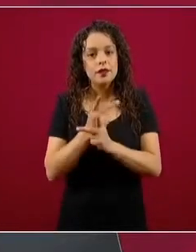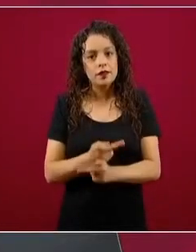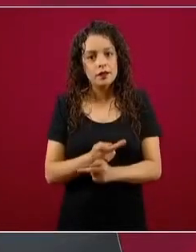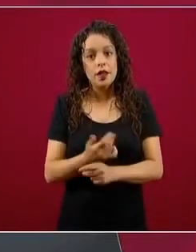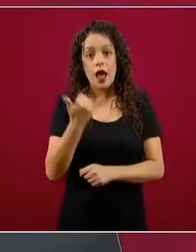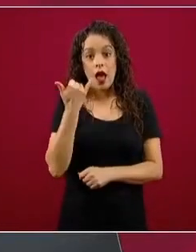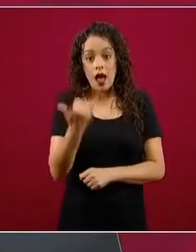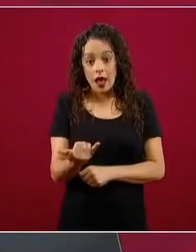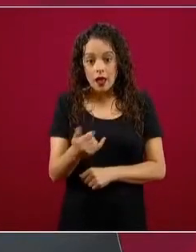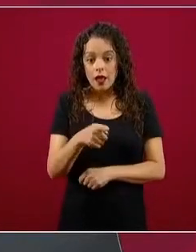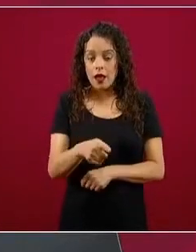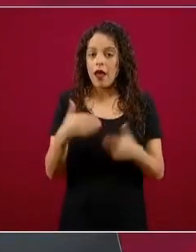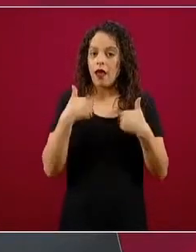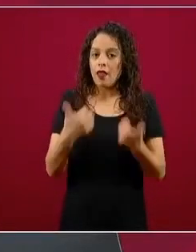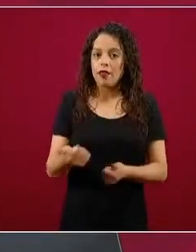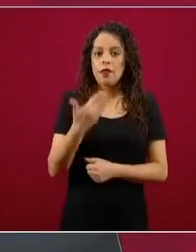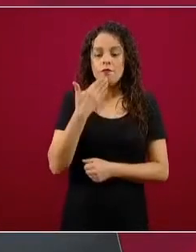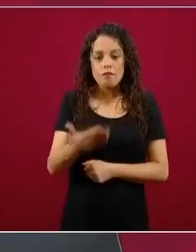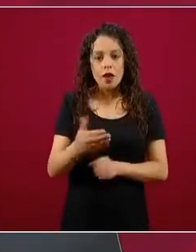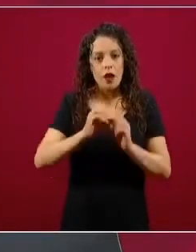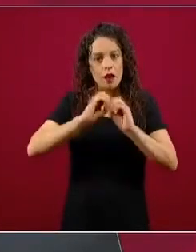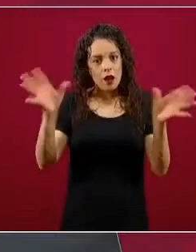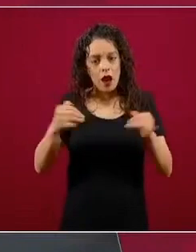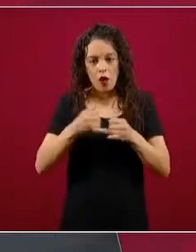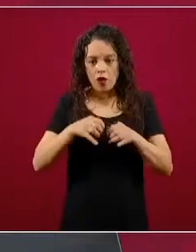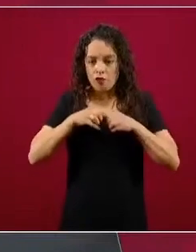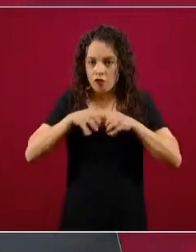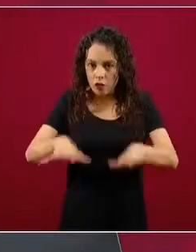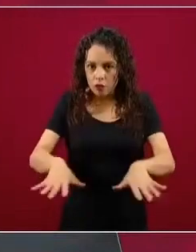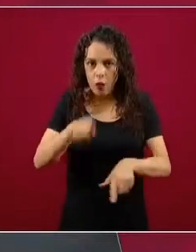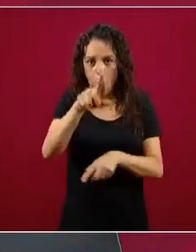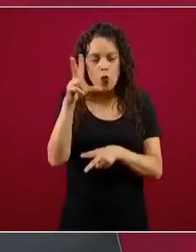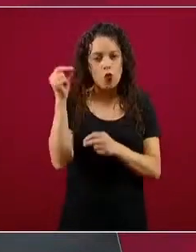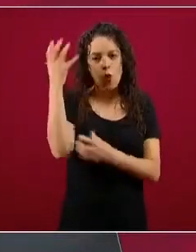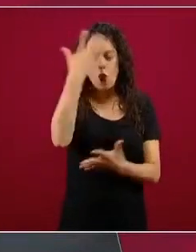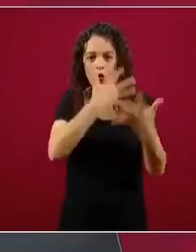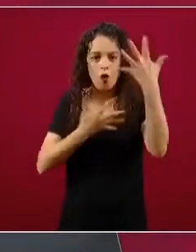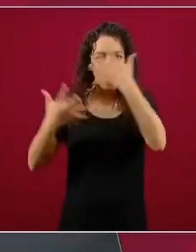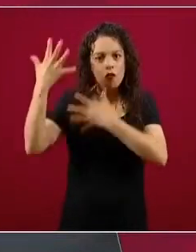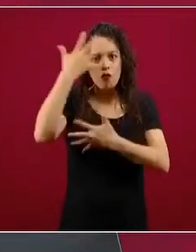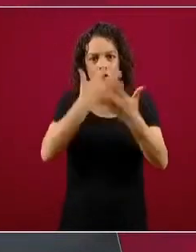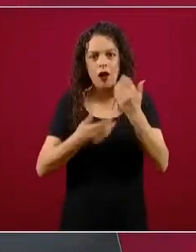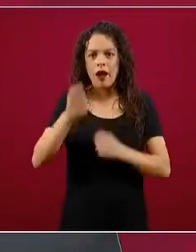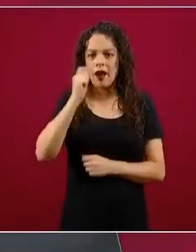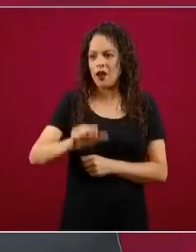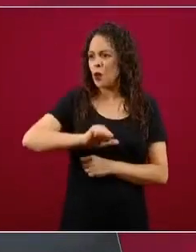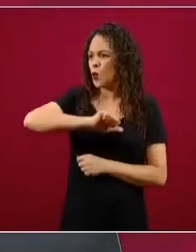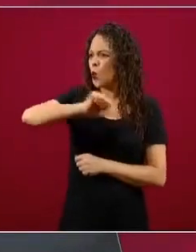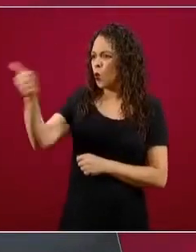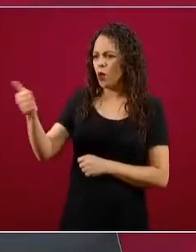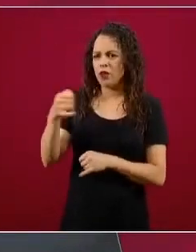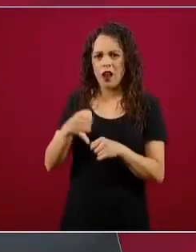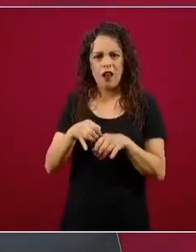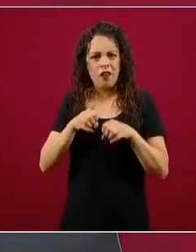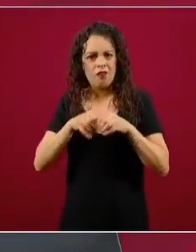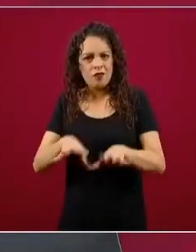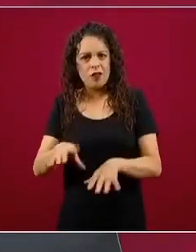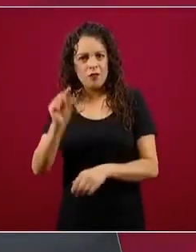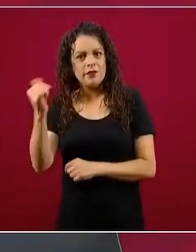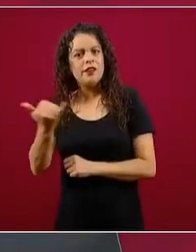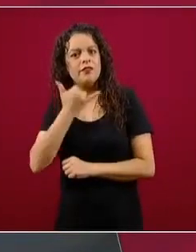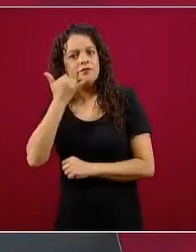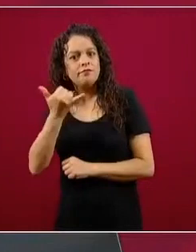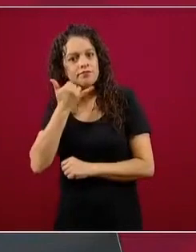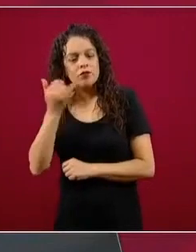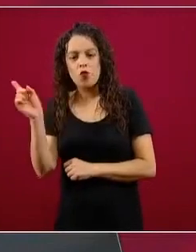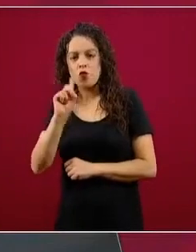presenta, que no nos dejemos confundir por perturbaciones, por giros de otro tipo que no son la evidencia